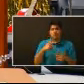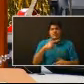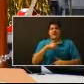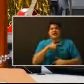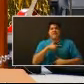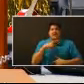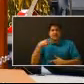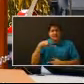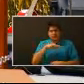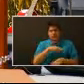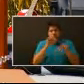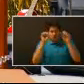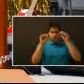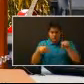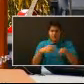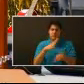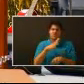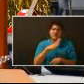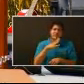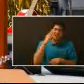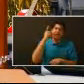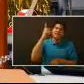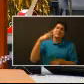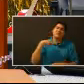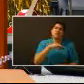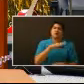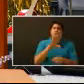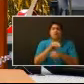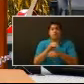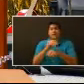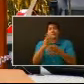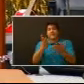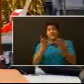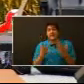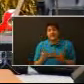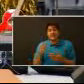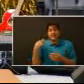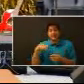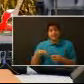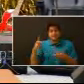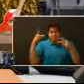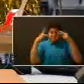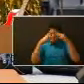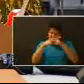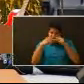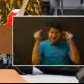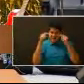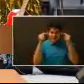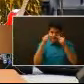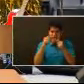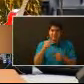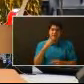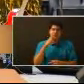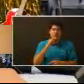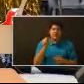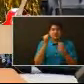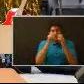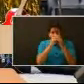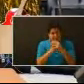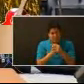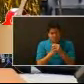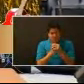podemos tener, que el Señor nos permite para poder enfrentar al enemigo, es la